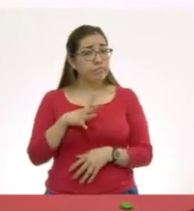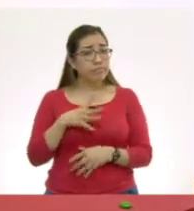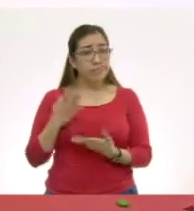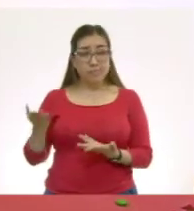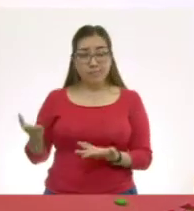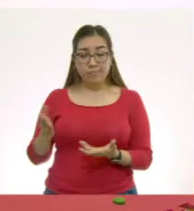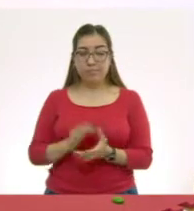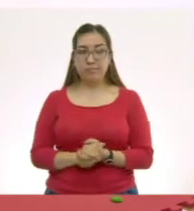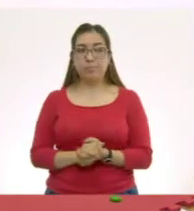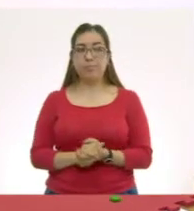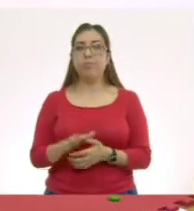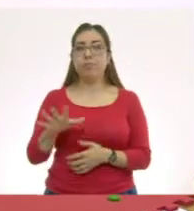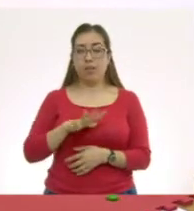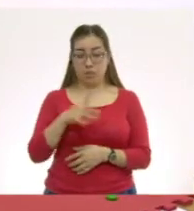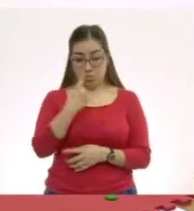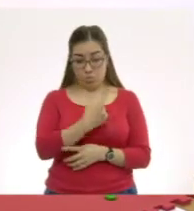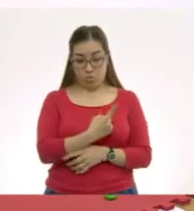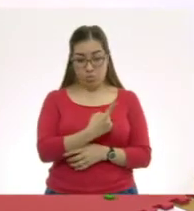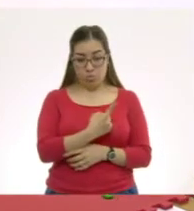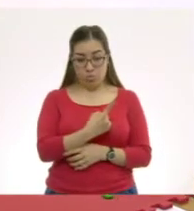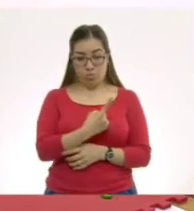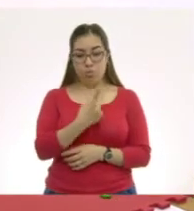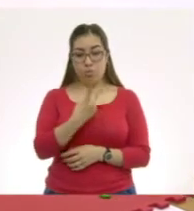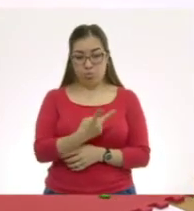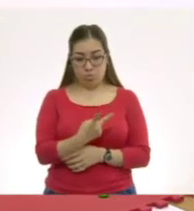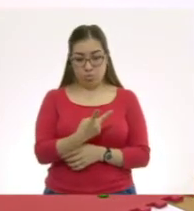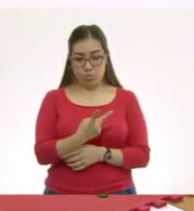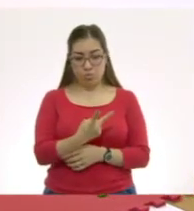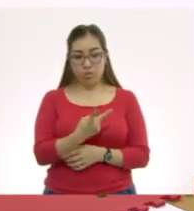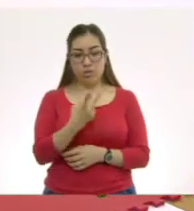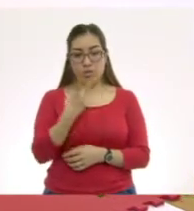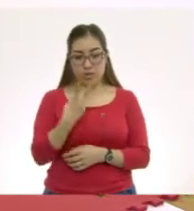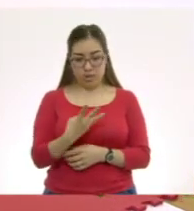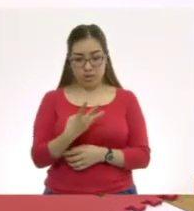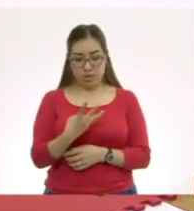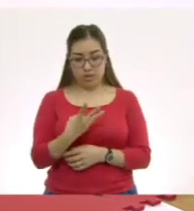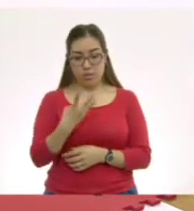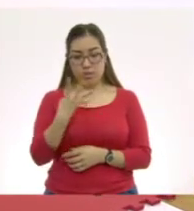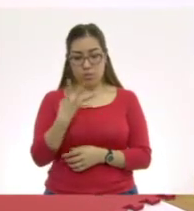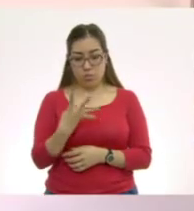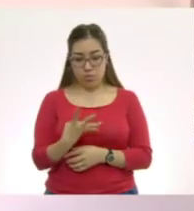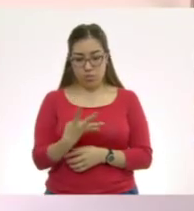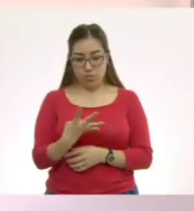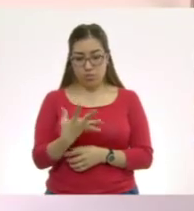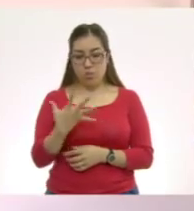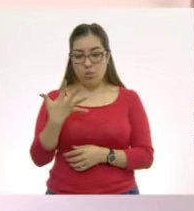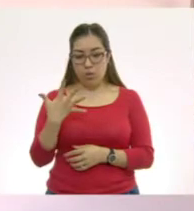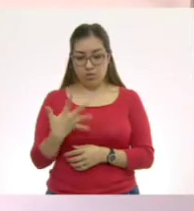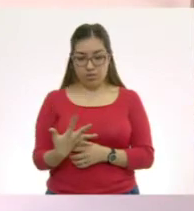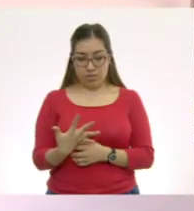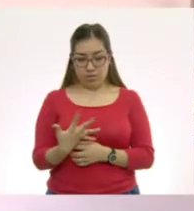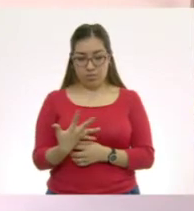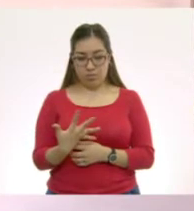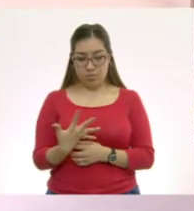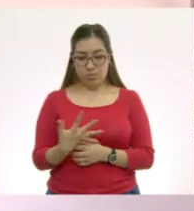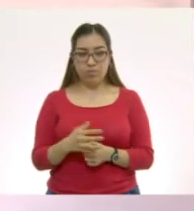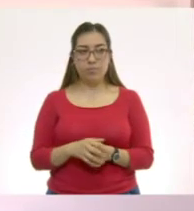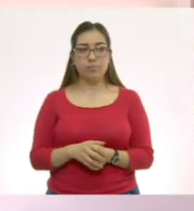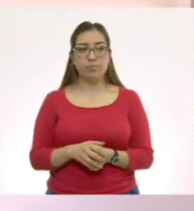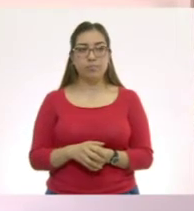maestra. Tengo 1, 2, 3, 4,